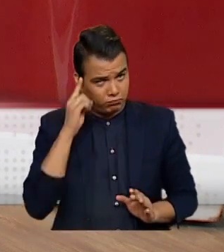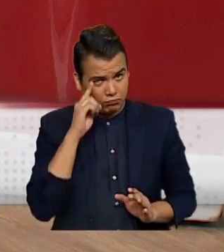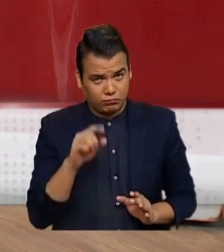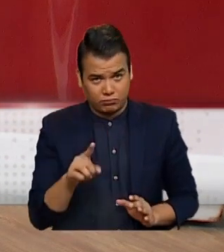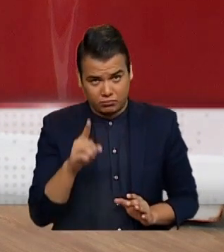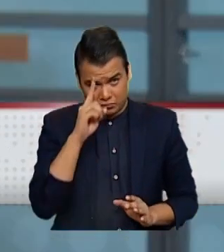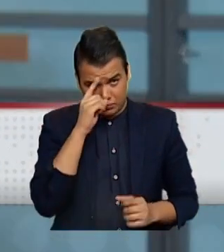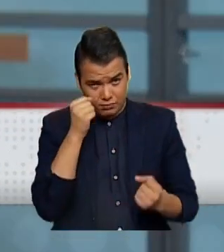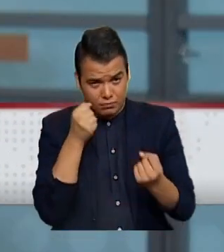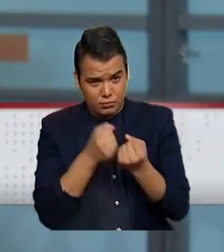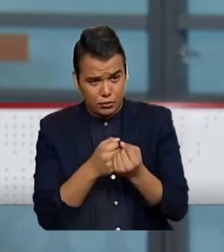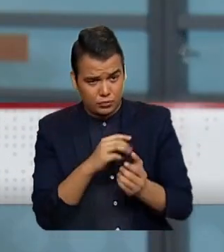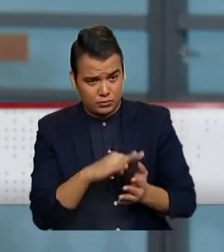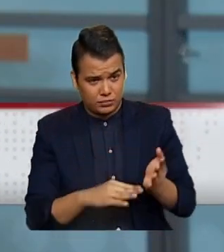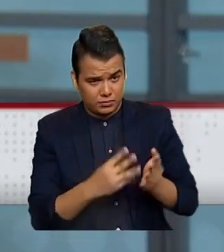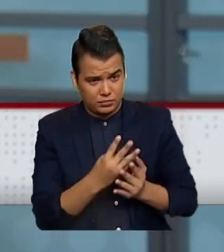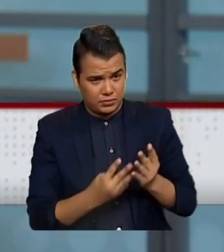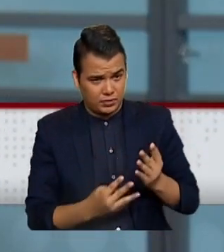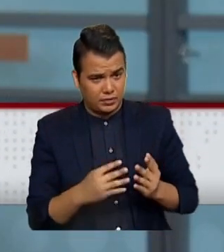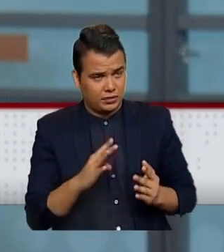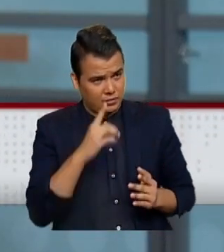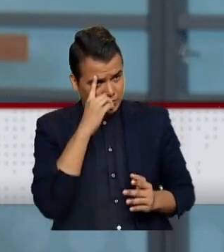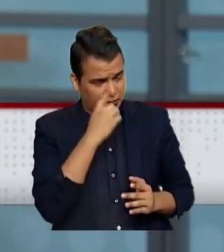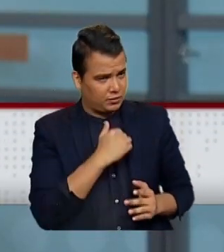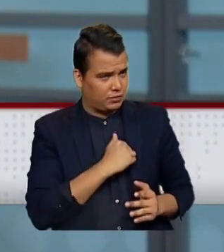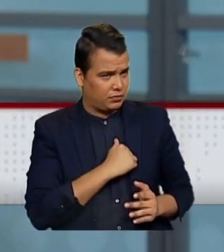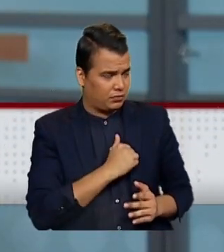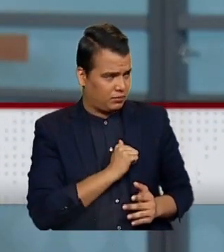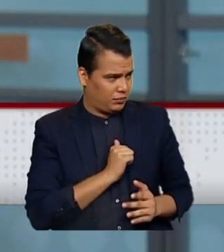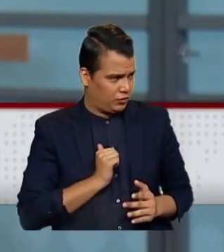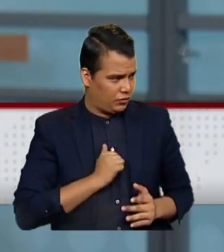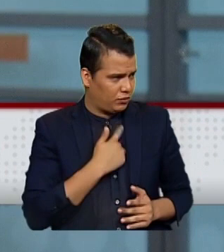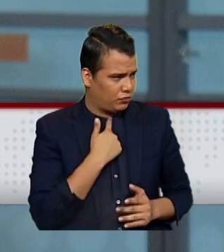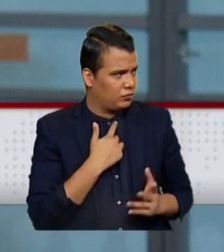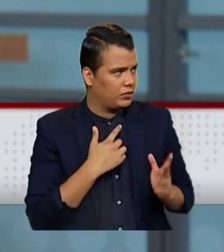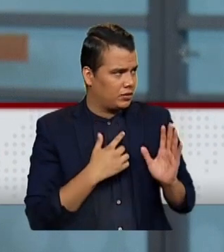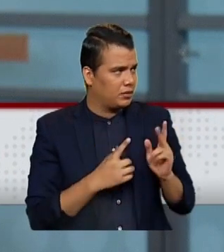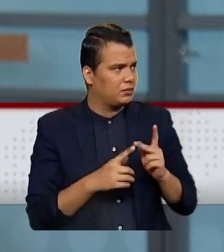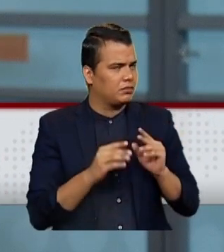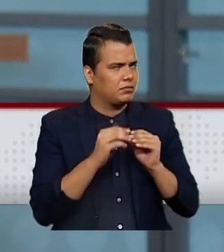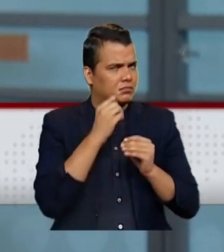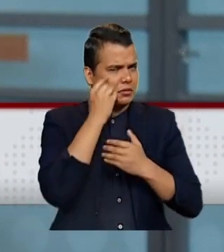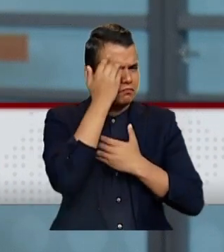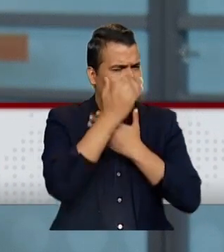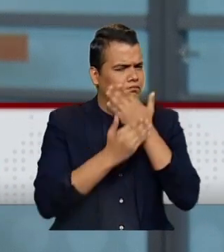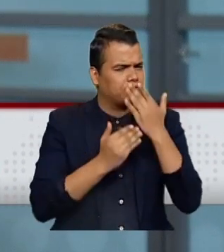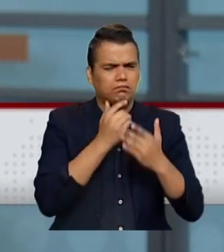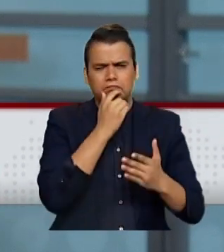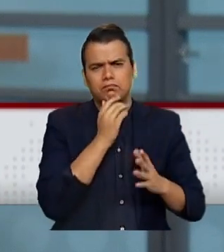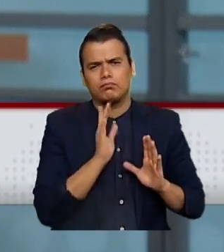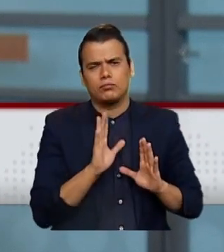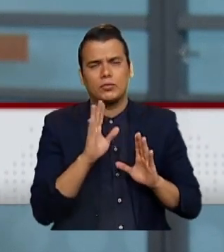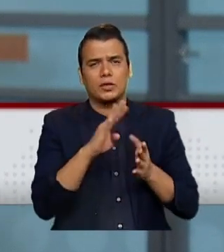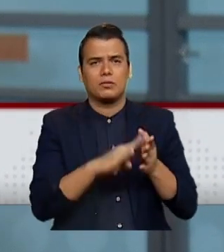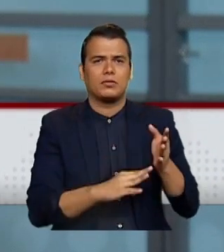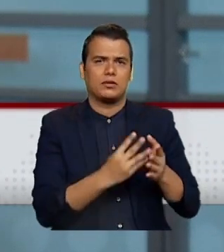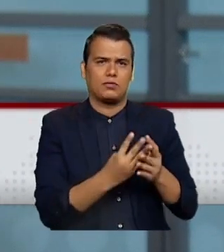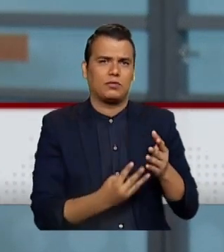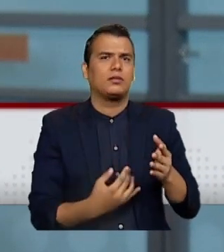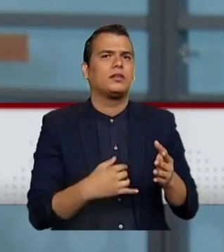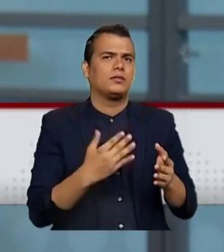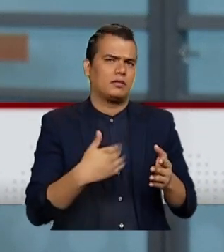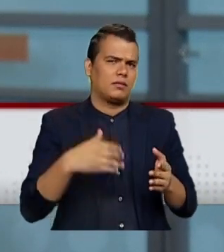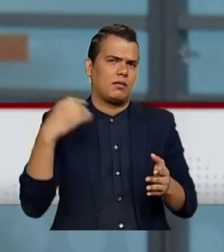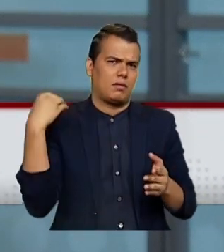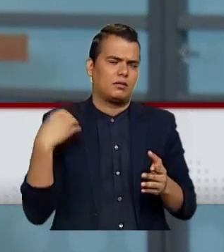el Barça? Sí, yo creo que el Barça, más que por un gusto personal, me parece que es simplemente por analizar el fútbol. El Barcelona viene de ganar ya por